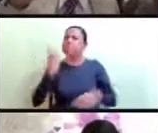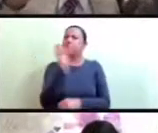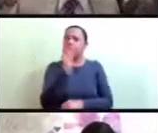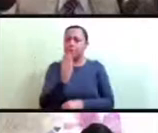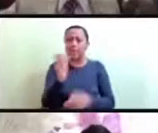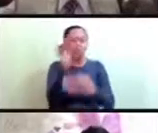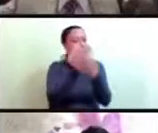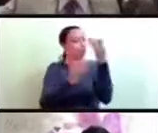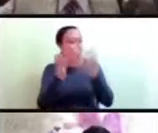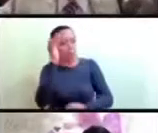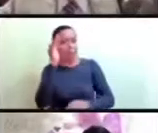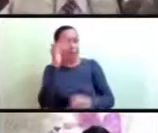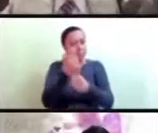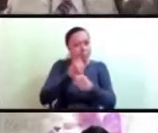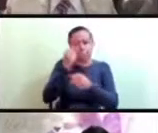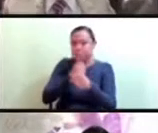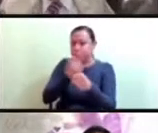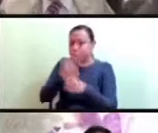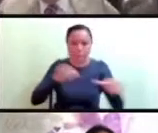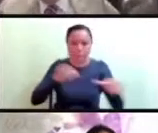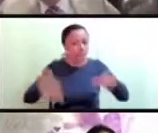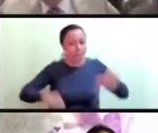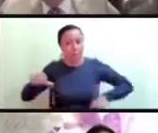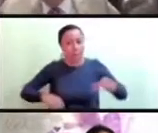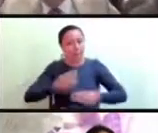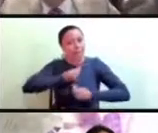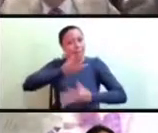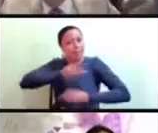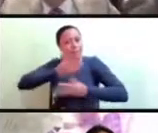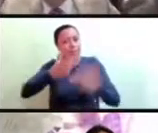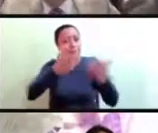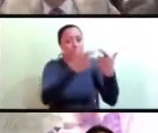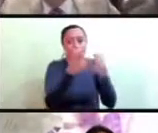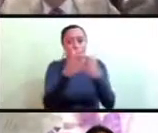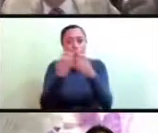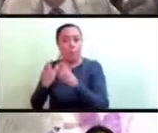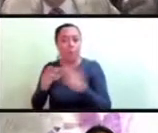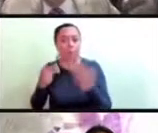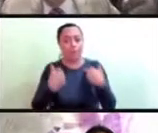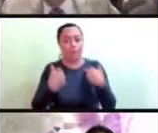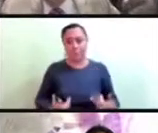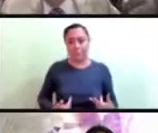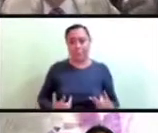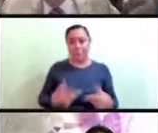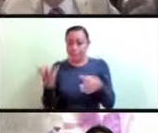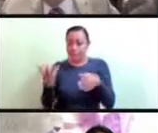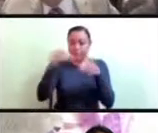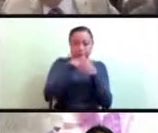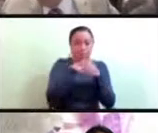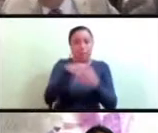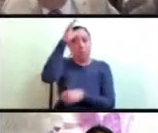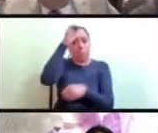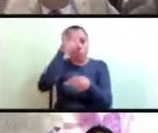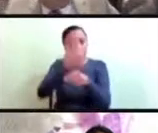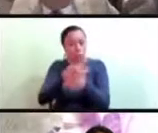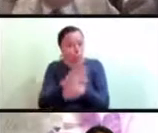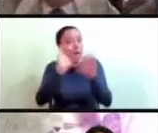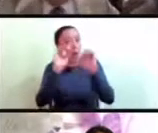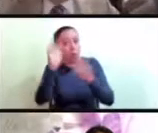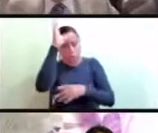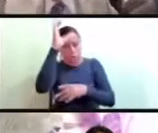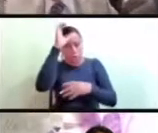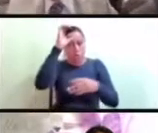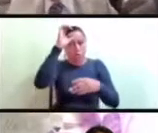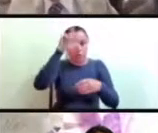y expresiones de los grupos humanos, abarcando así a la cultura y las culturas en las que